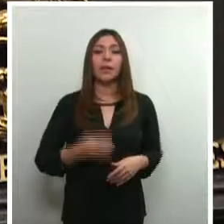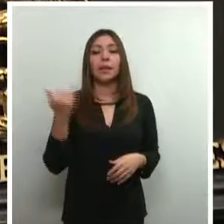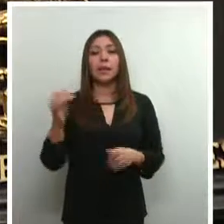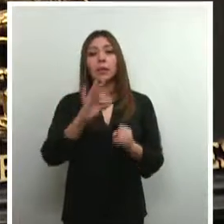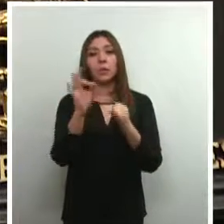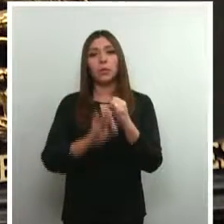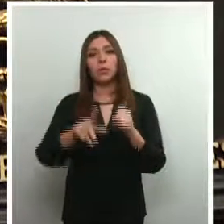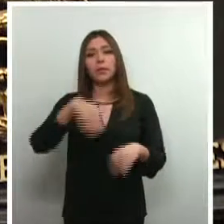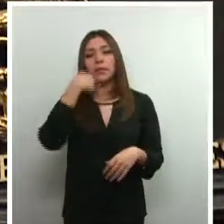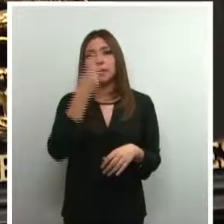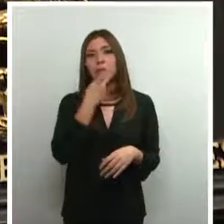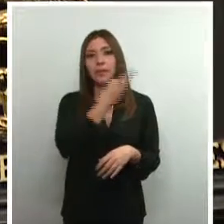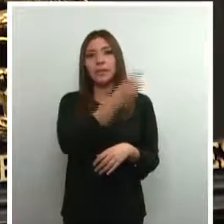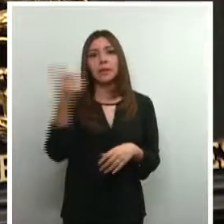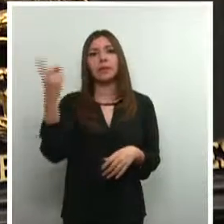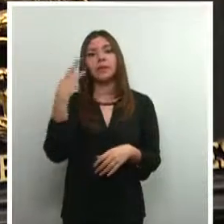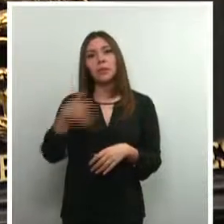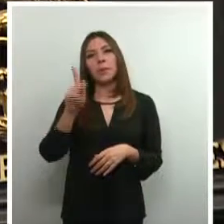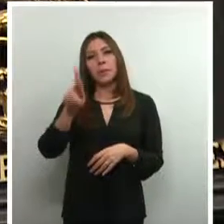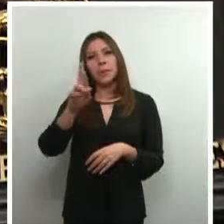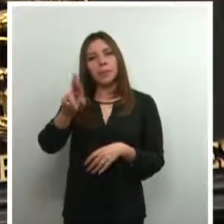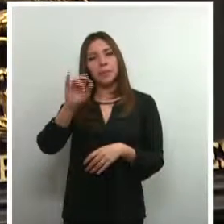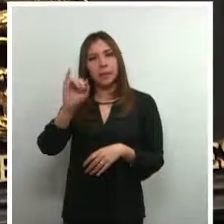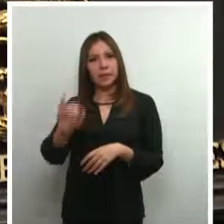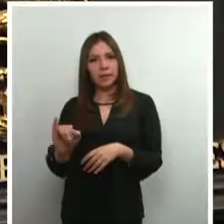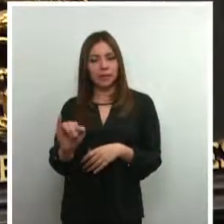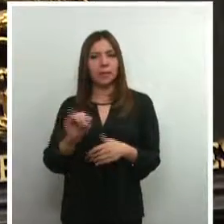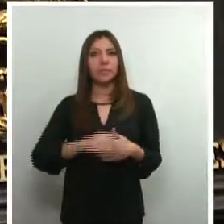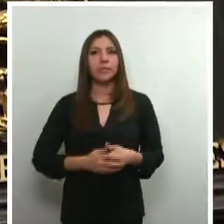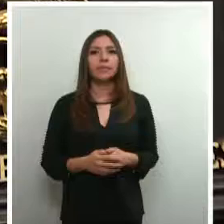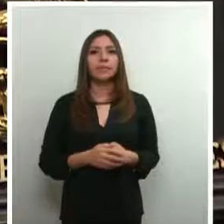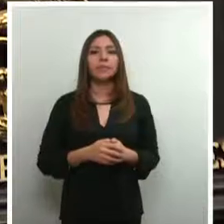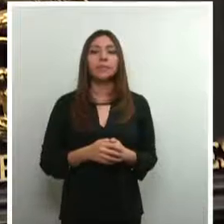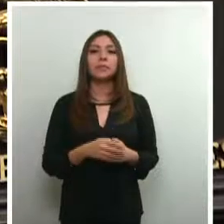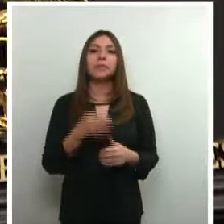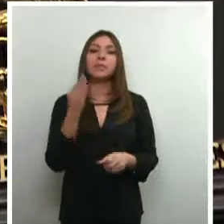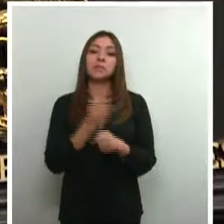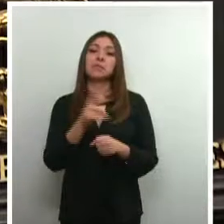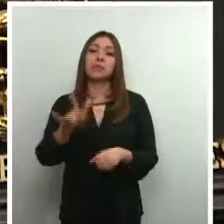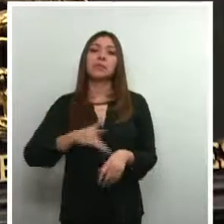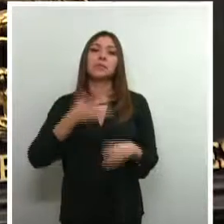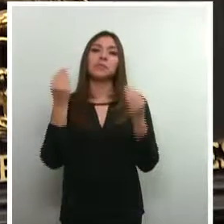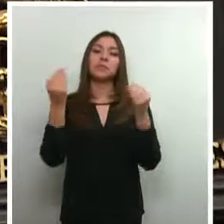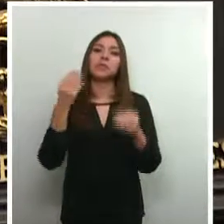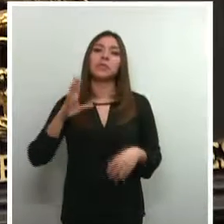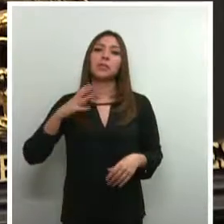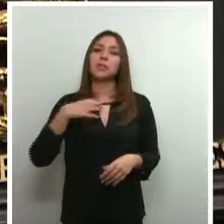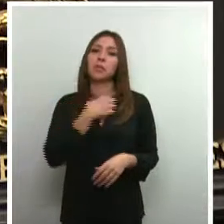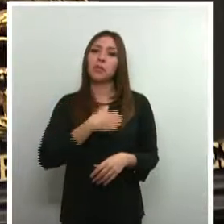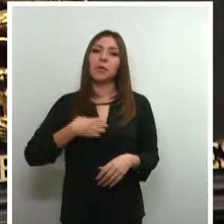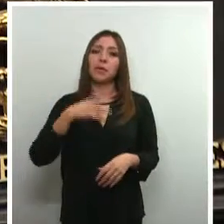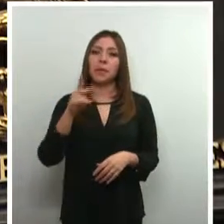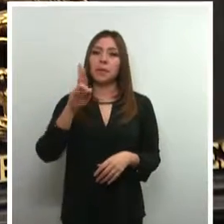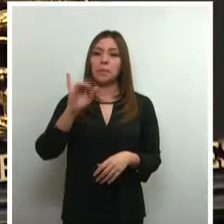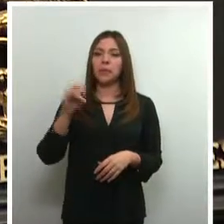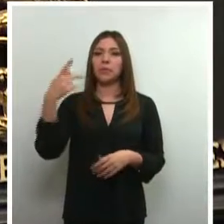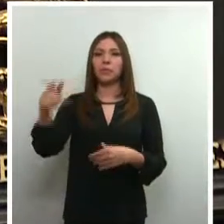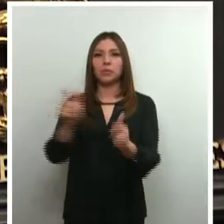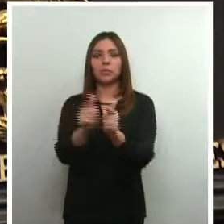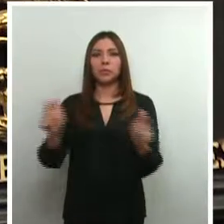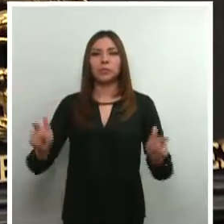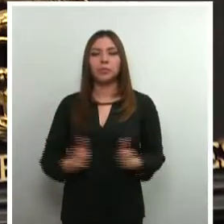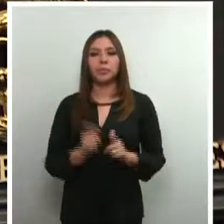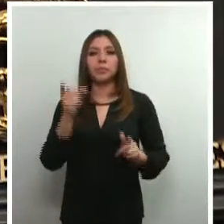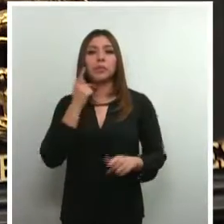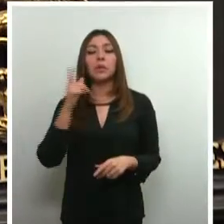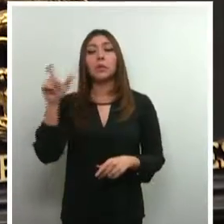termino diciéndoles que para el Partido Revolucionario Institucional estamos muy contentos. Para el PRI, que es un partido de causas, que